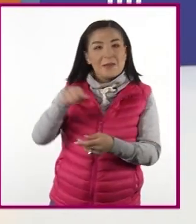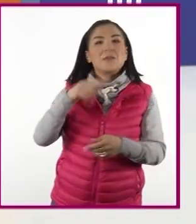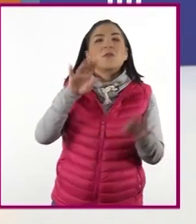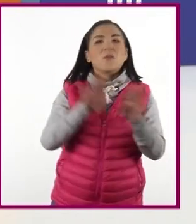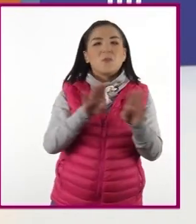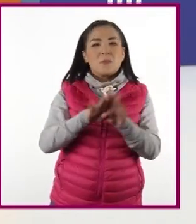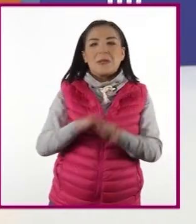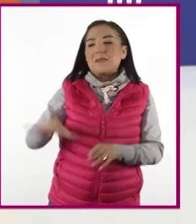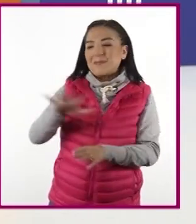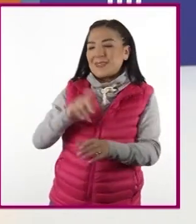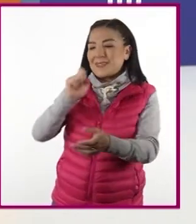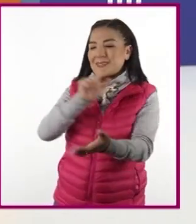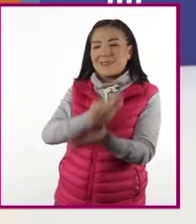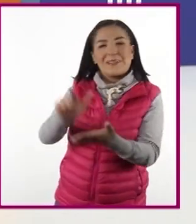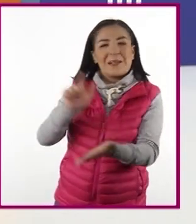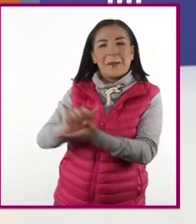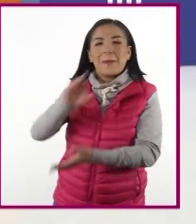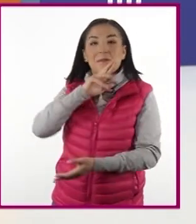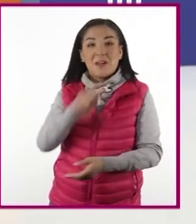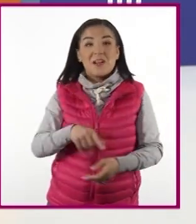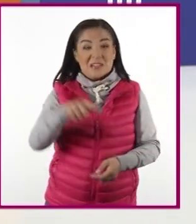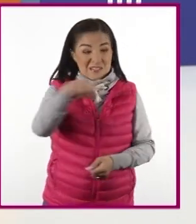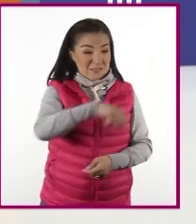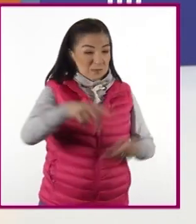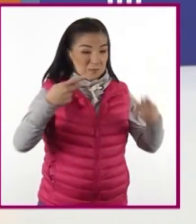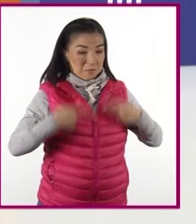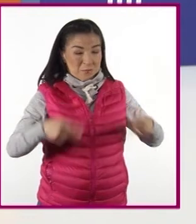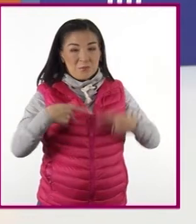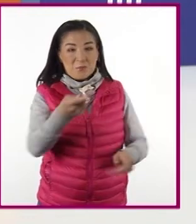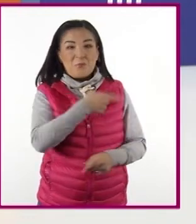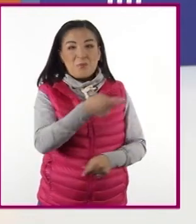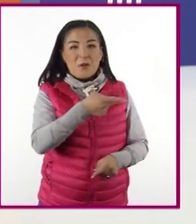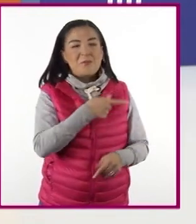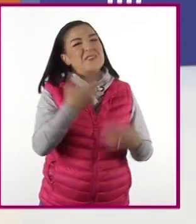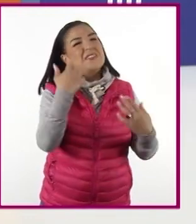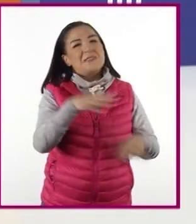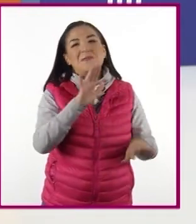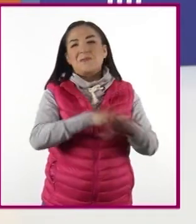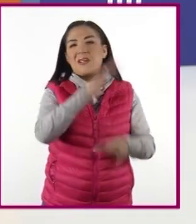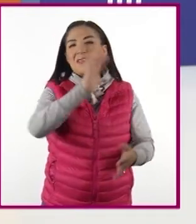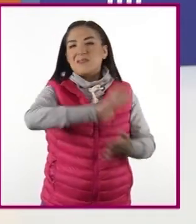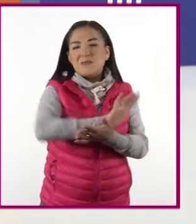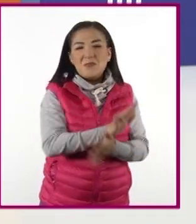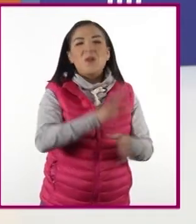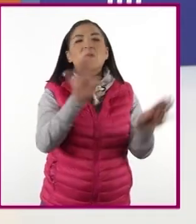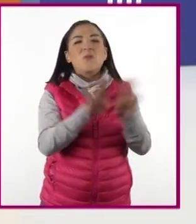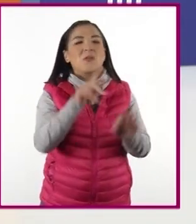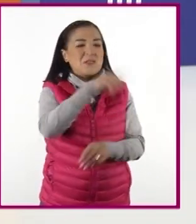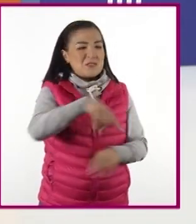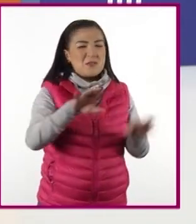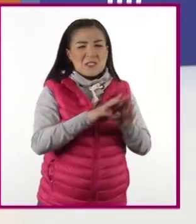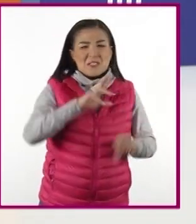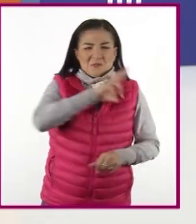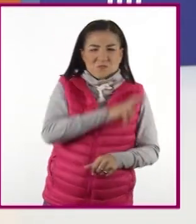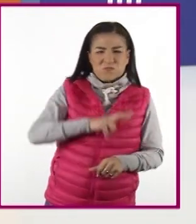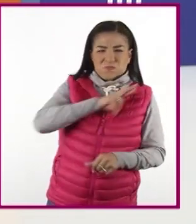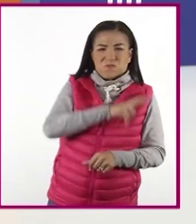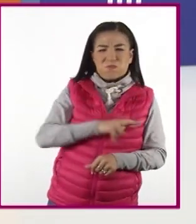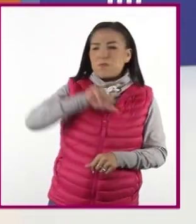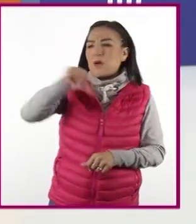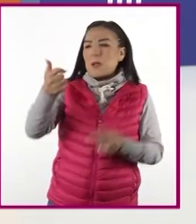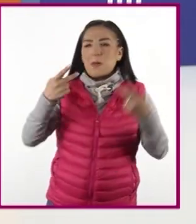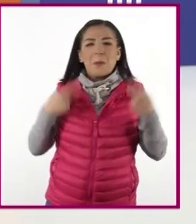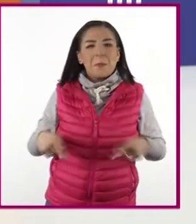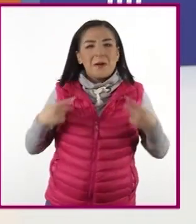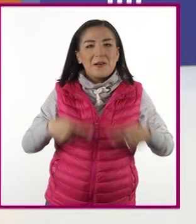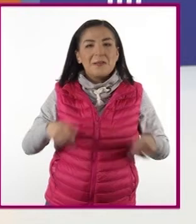vieron afectados por las medidas del gobierno virreinal, pues muchos criollos guardaban resentimiento en contra de los peninsulares, que